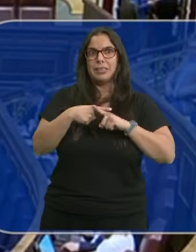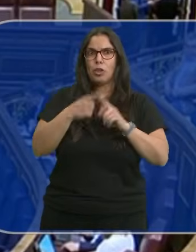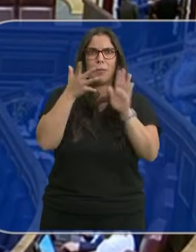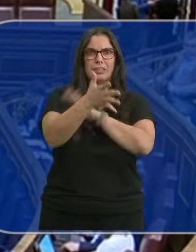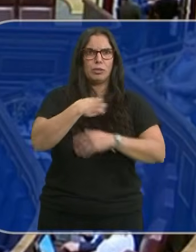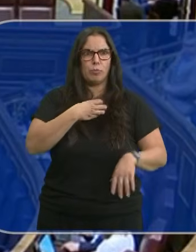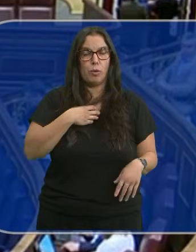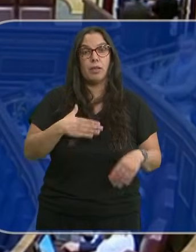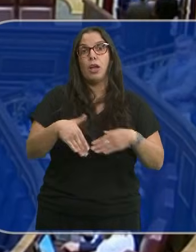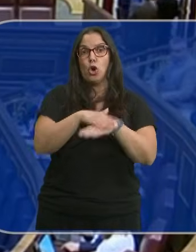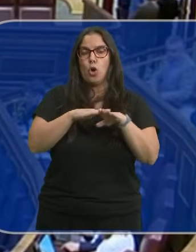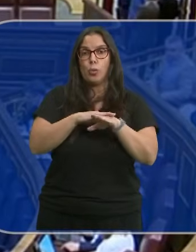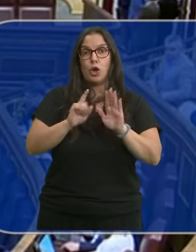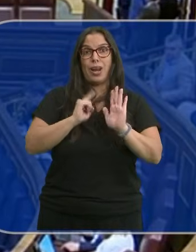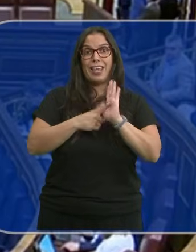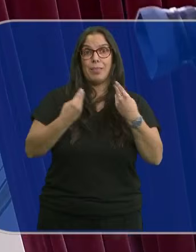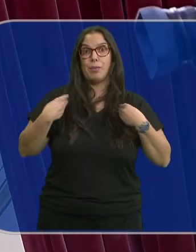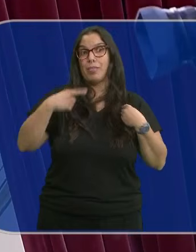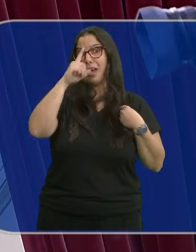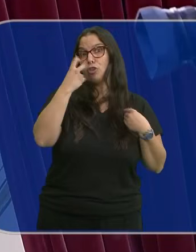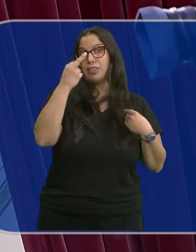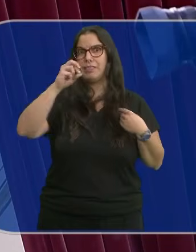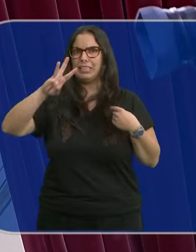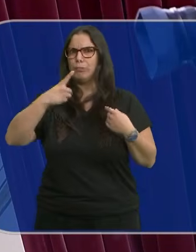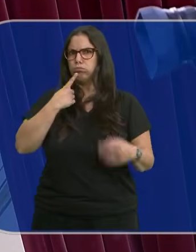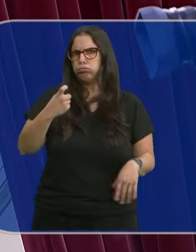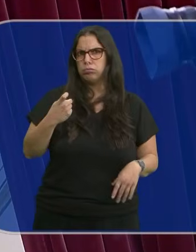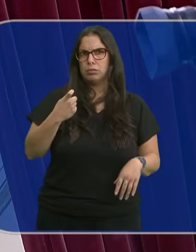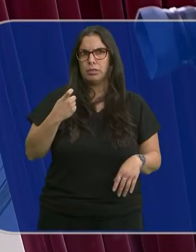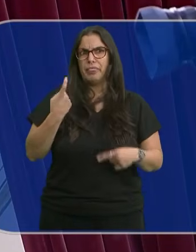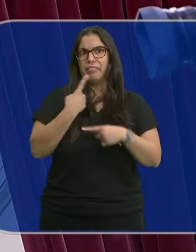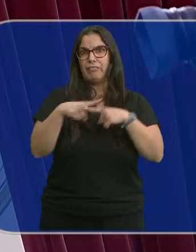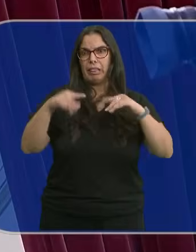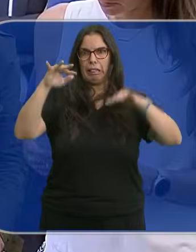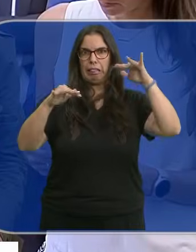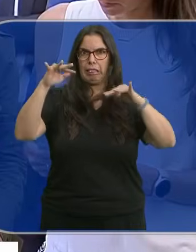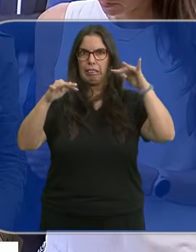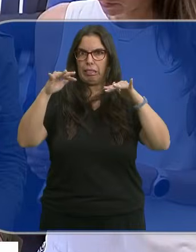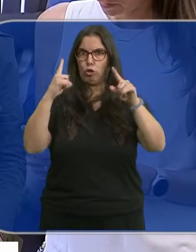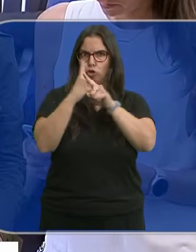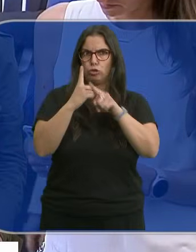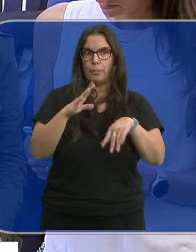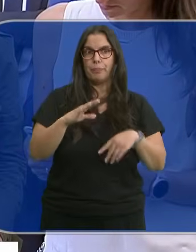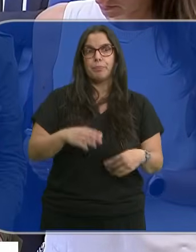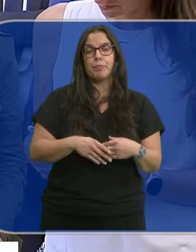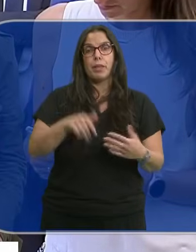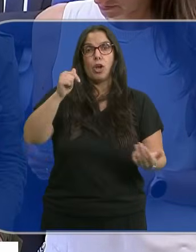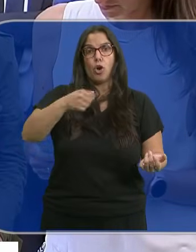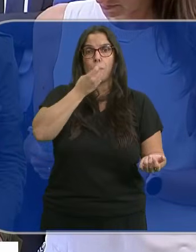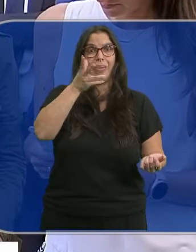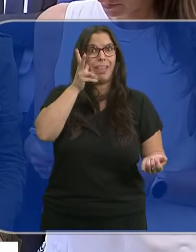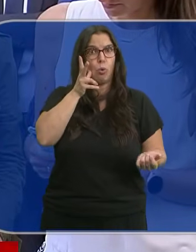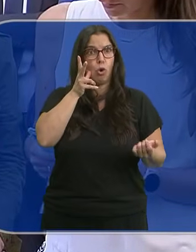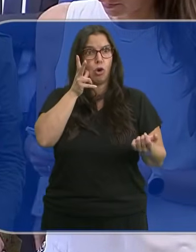costó al Ejecutivo sacar adelante la ley de vivienda en 2023 con solo 9 votos de diferencia. Convertir lo que hoy es un bien de